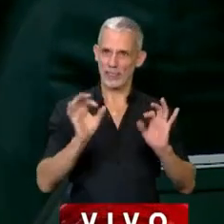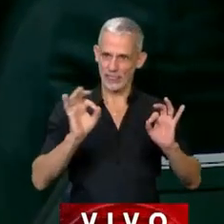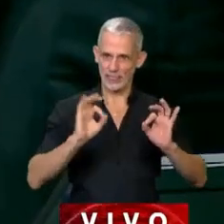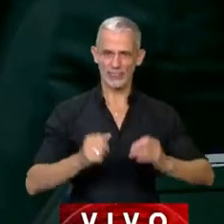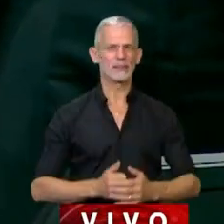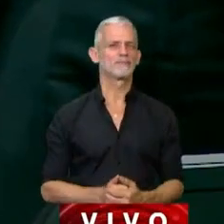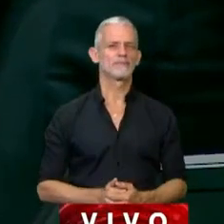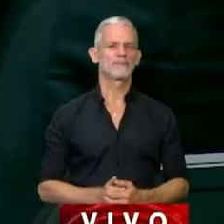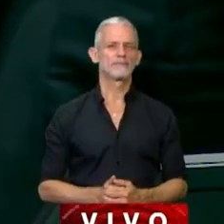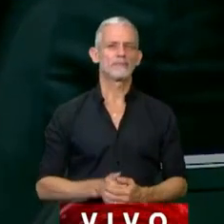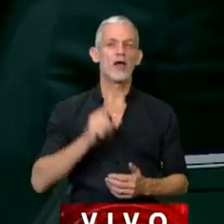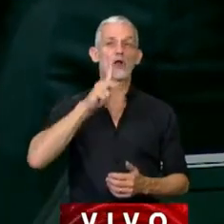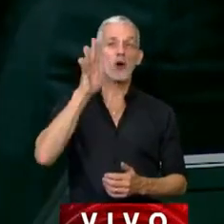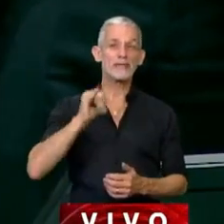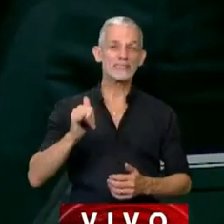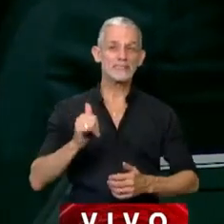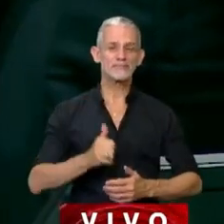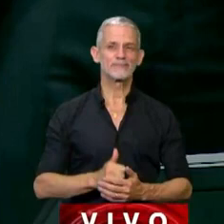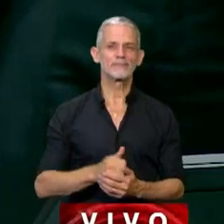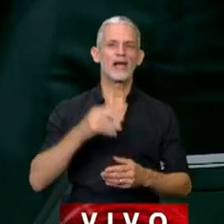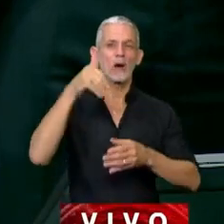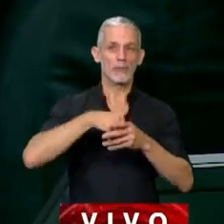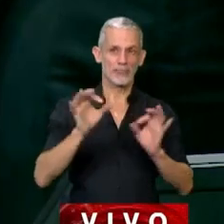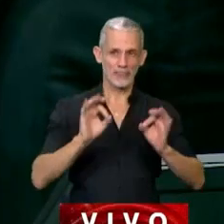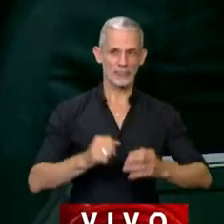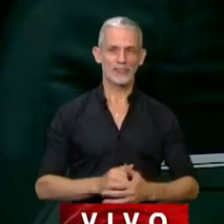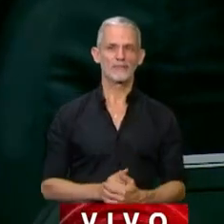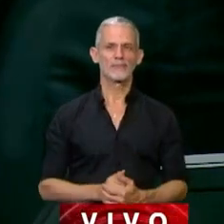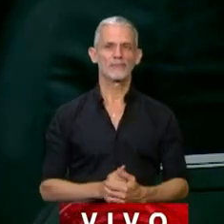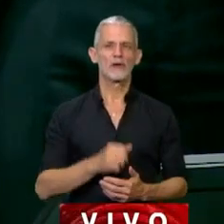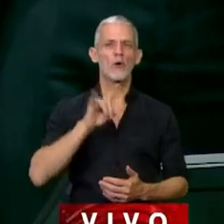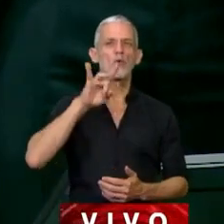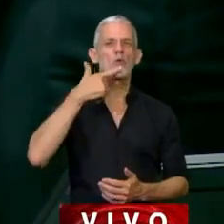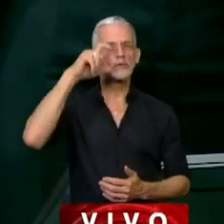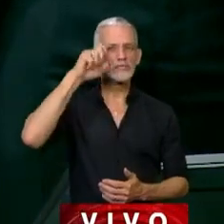abstención. López, abstención. Uceda,